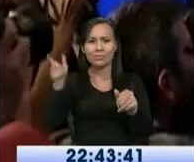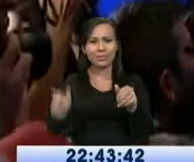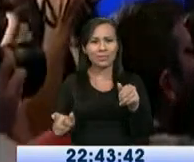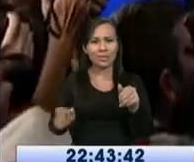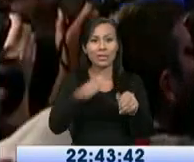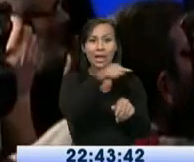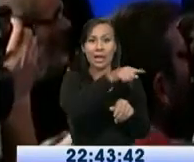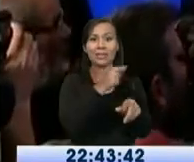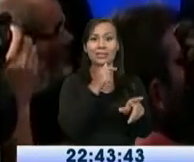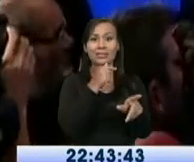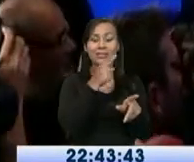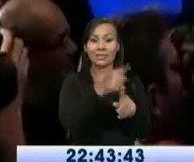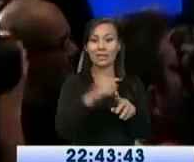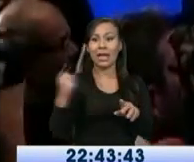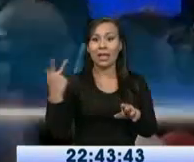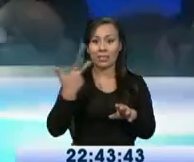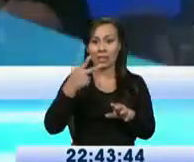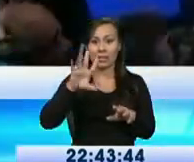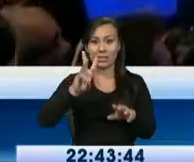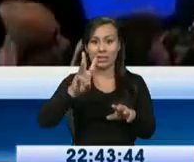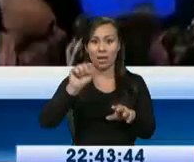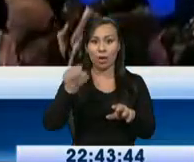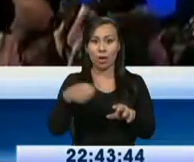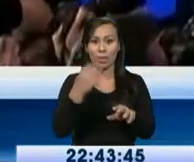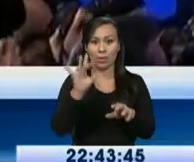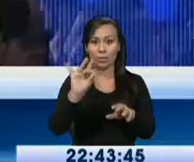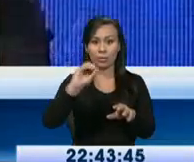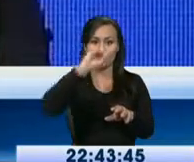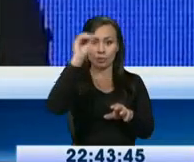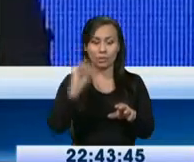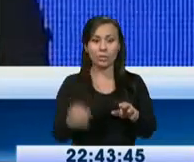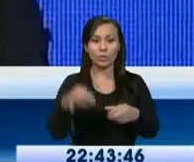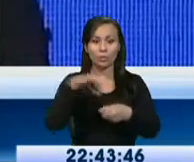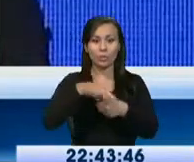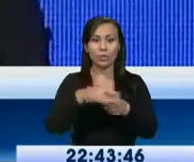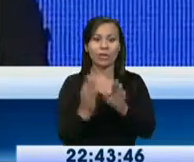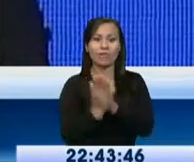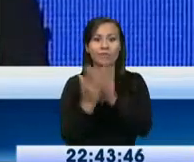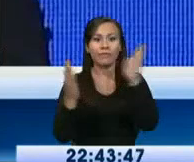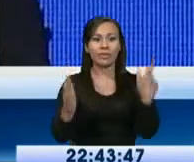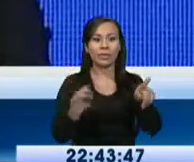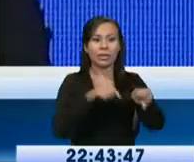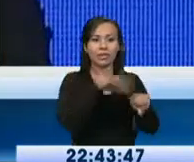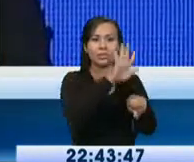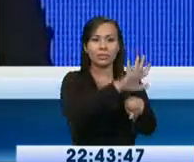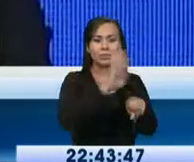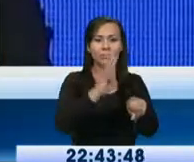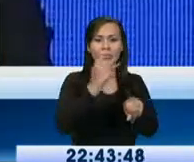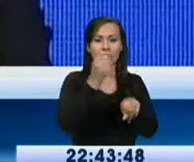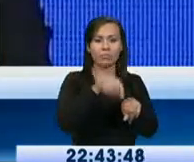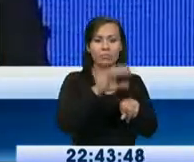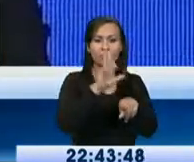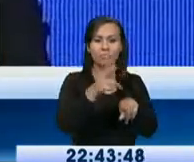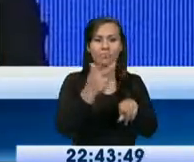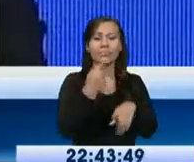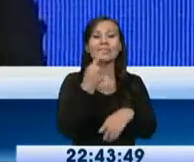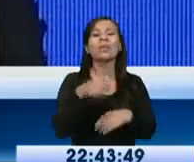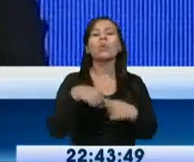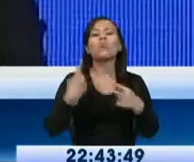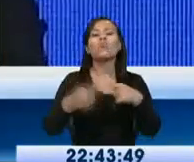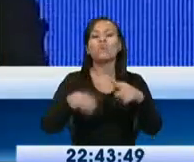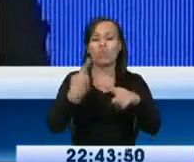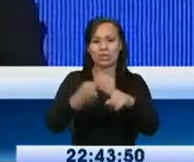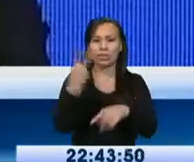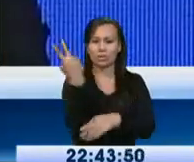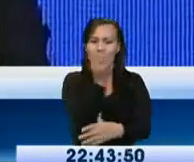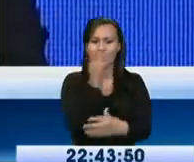candidato oficialista que logró el 36,8% de la votación frente al 34,3% de Macri. La segunda vuelta promete una